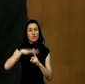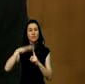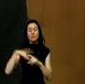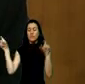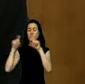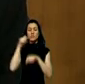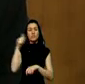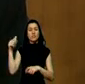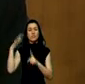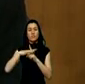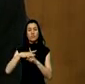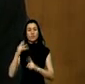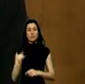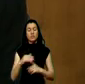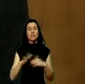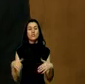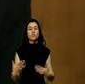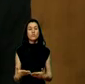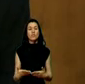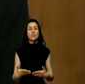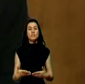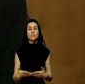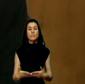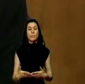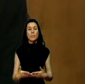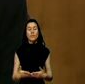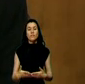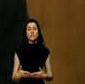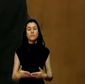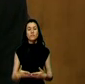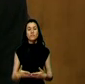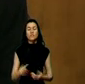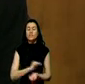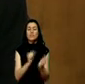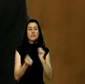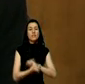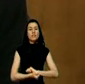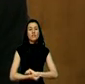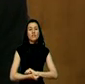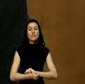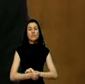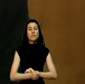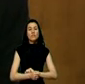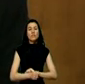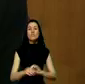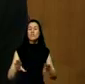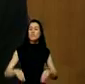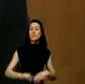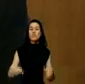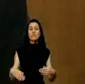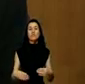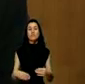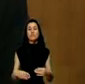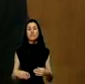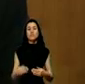relación que se corresponderá con las de la operación de crédito que se haya concertado. Y el banco entonces directamente realizará el